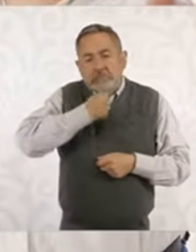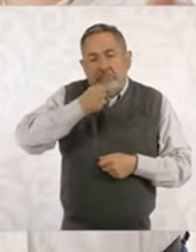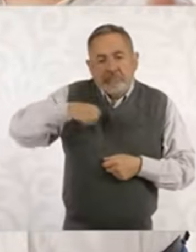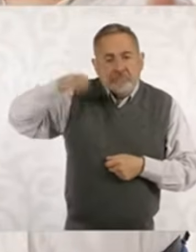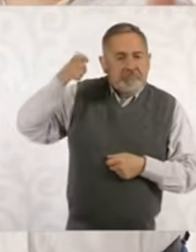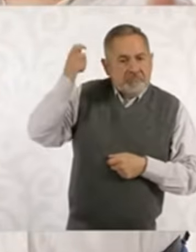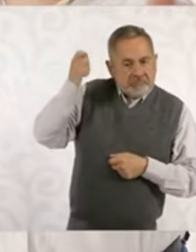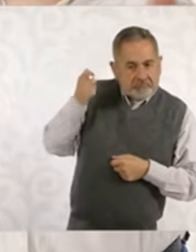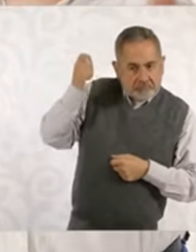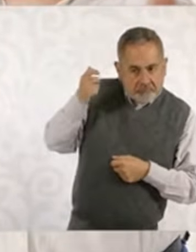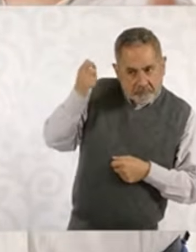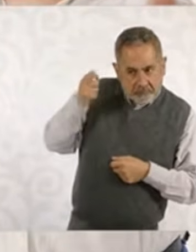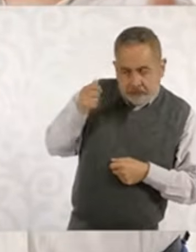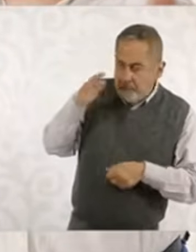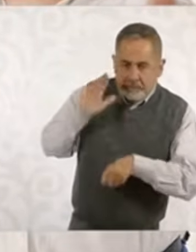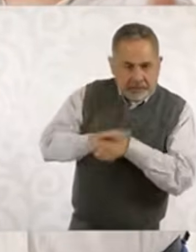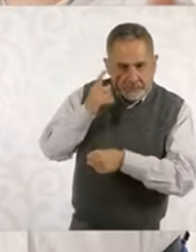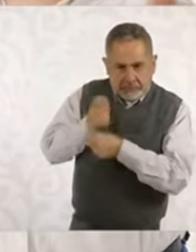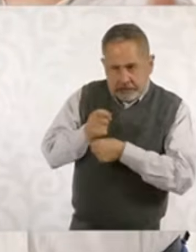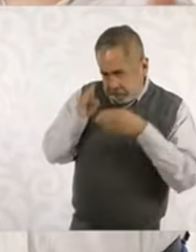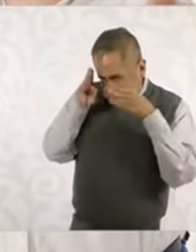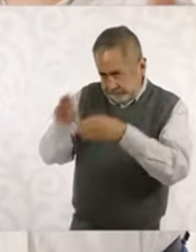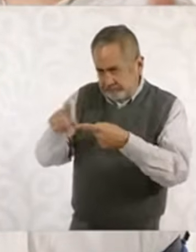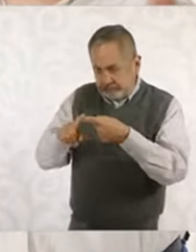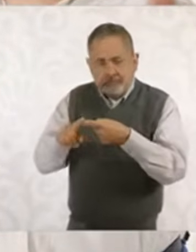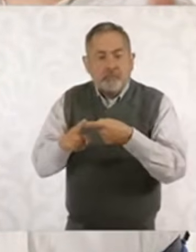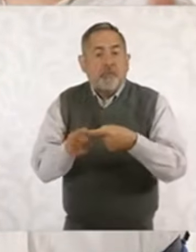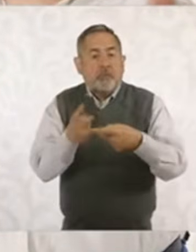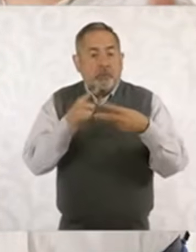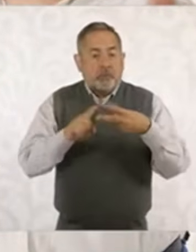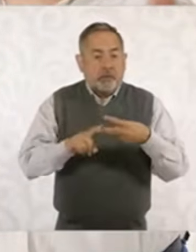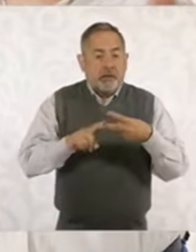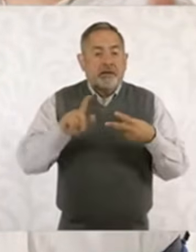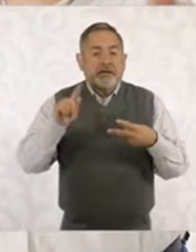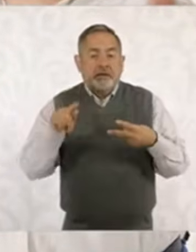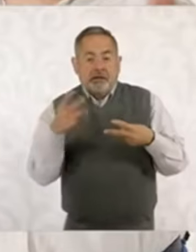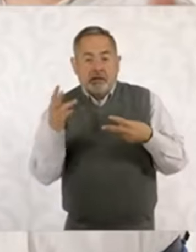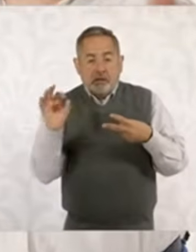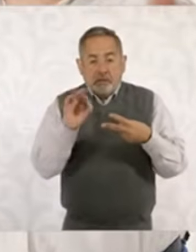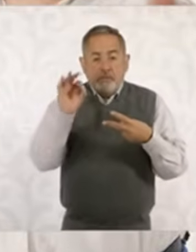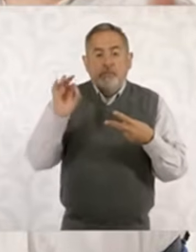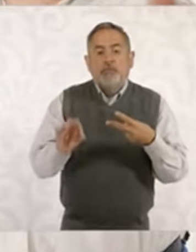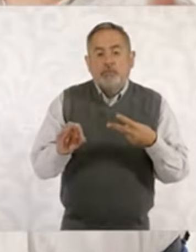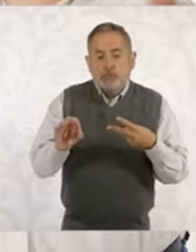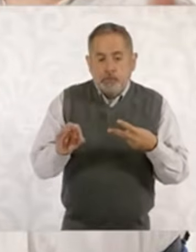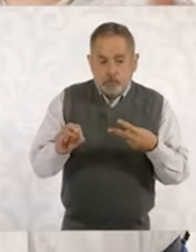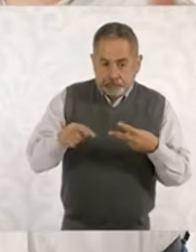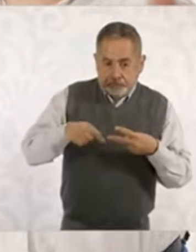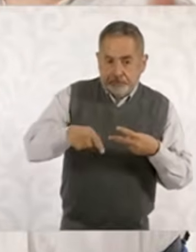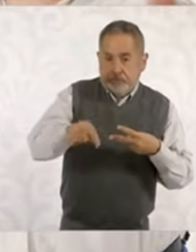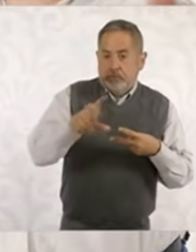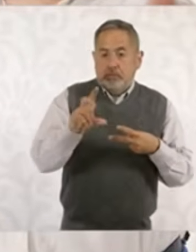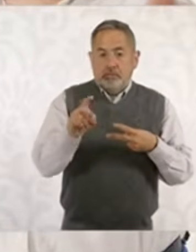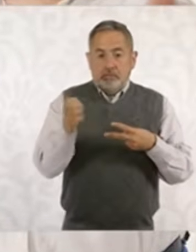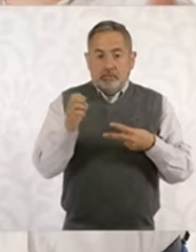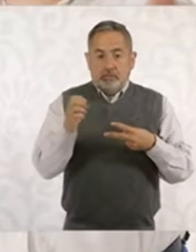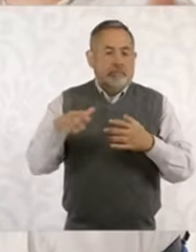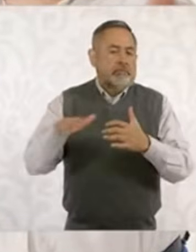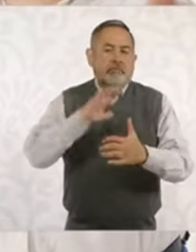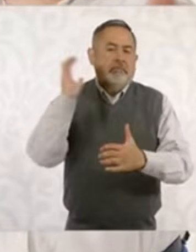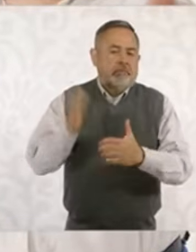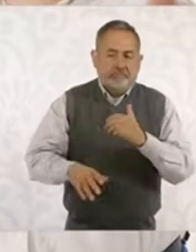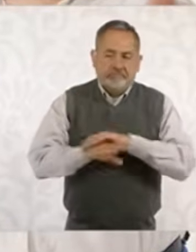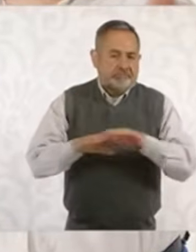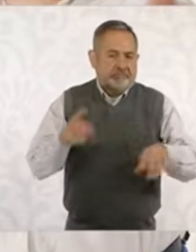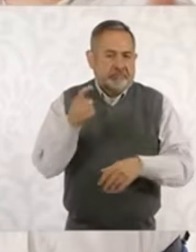La segunda etapa ya alcanza el 73% y este 30 de enero vamos a concluir el 100%,